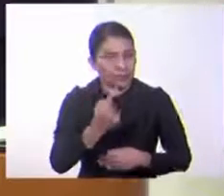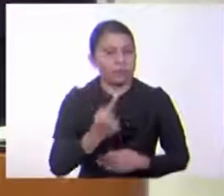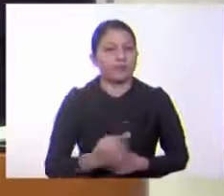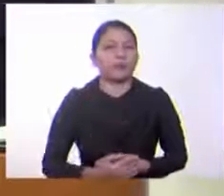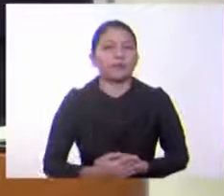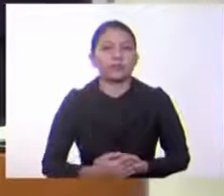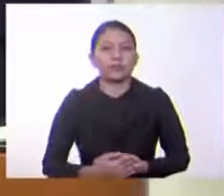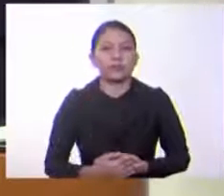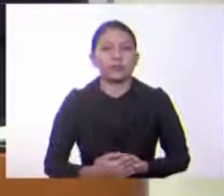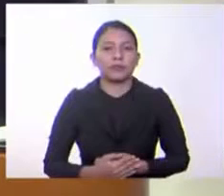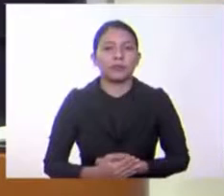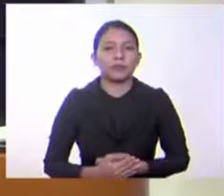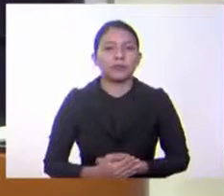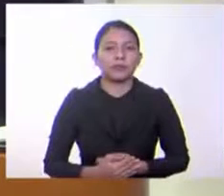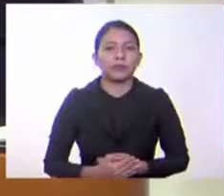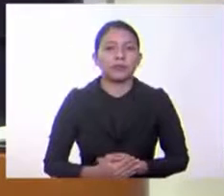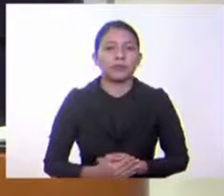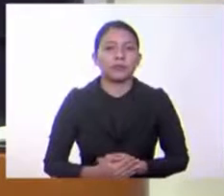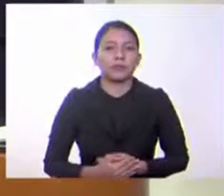inicial.